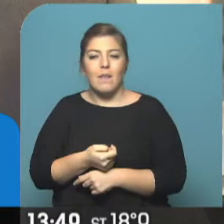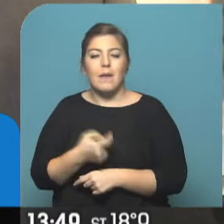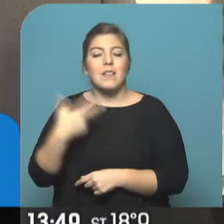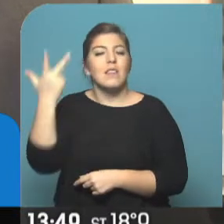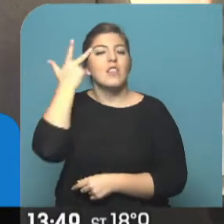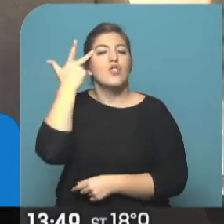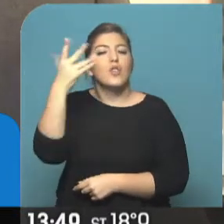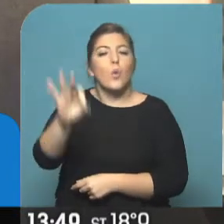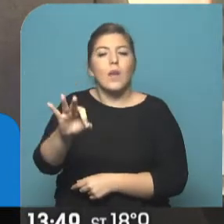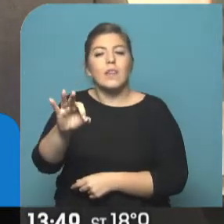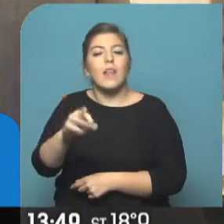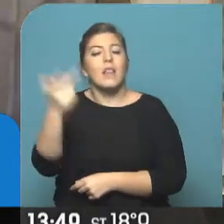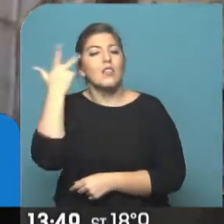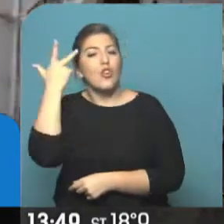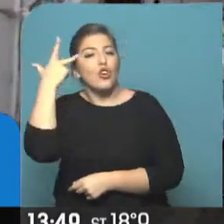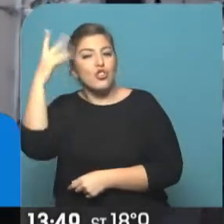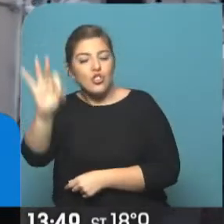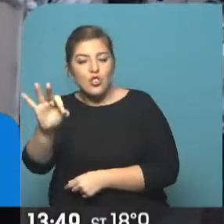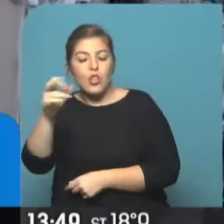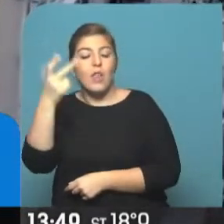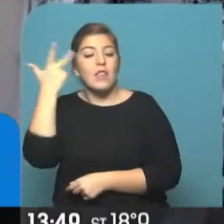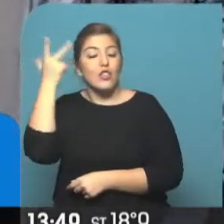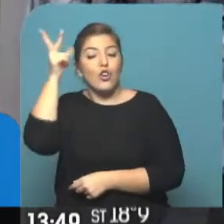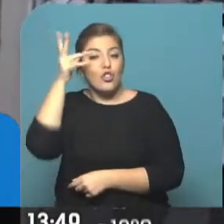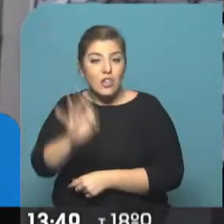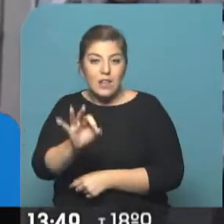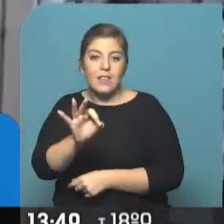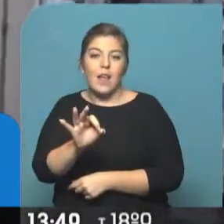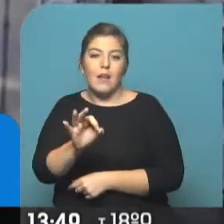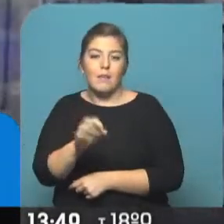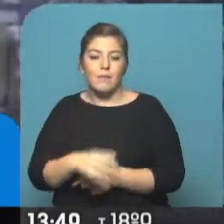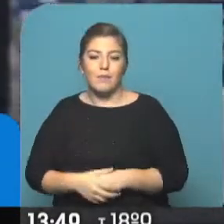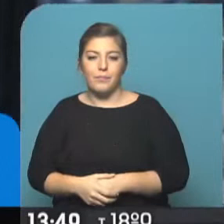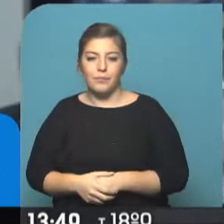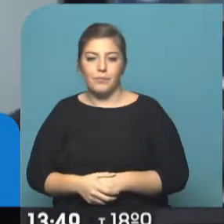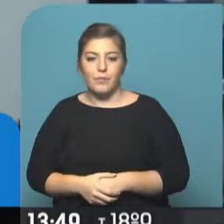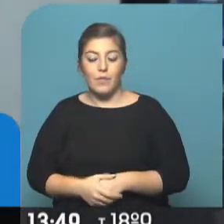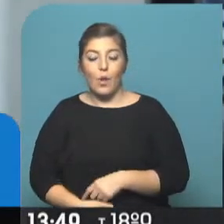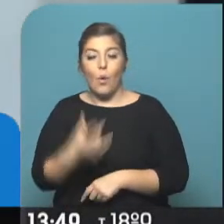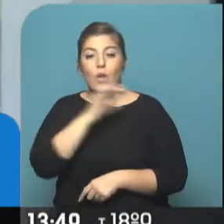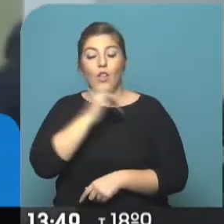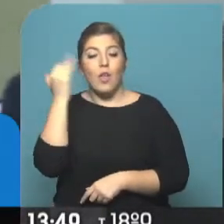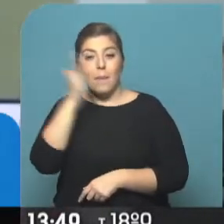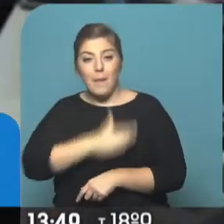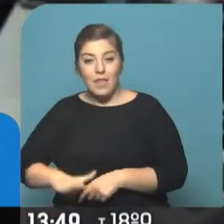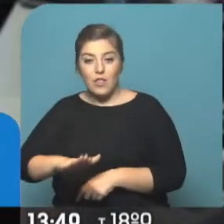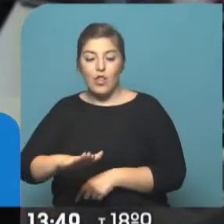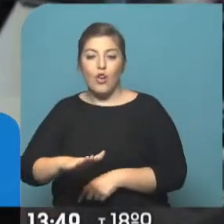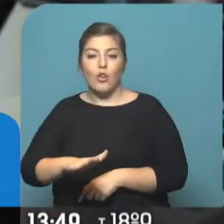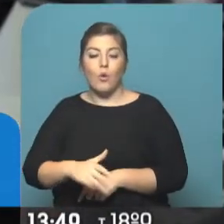18.50, 18.80 para fin de año que de 18. Hace un año y medio, un año y seis